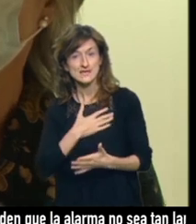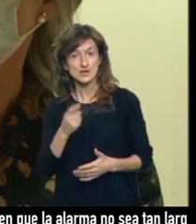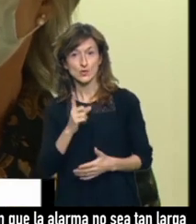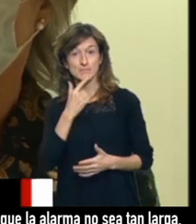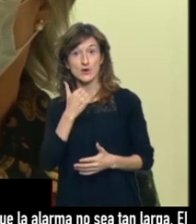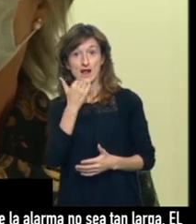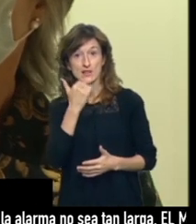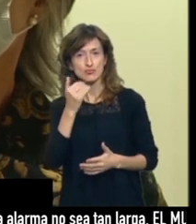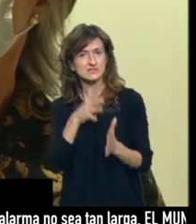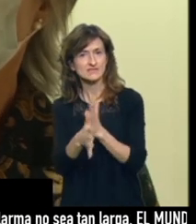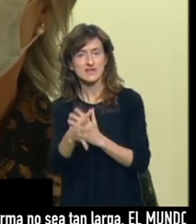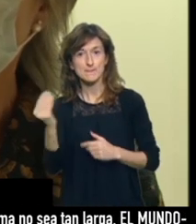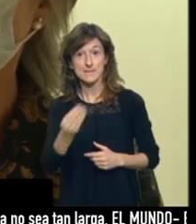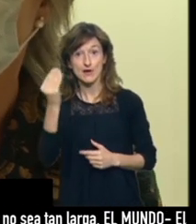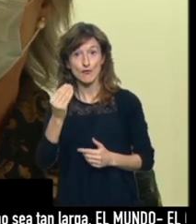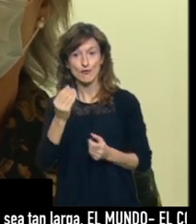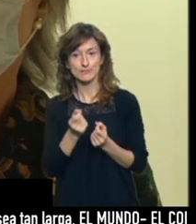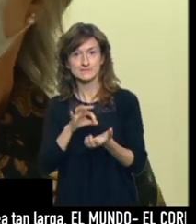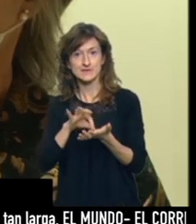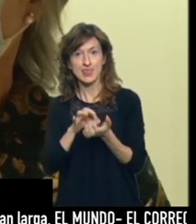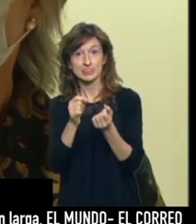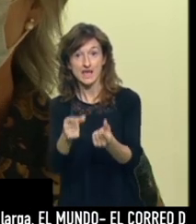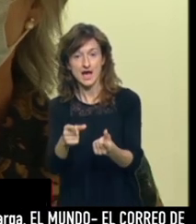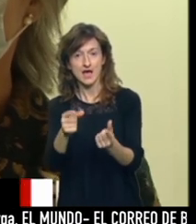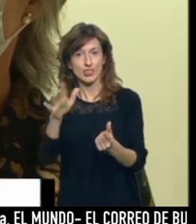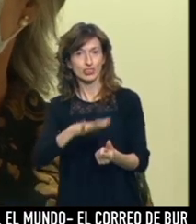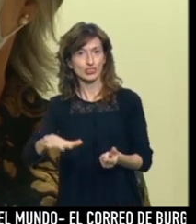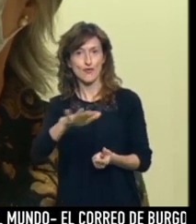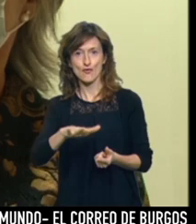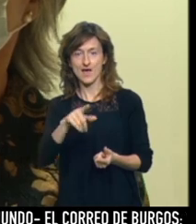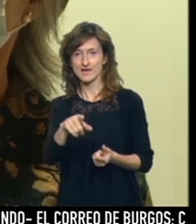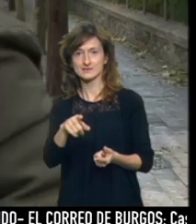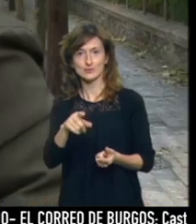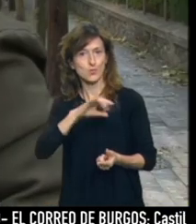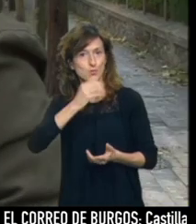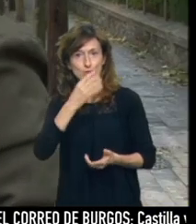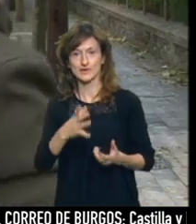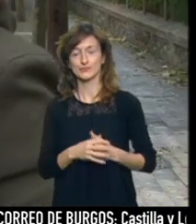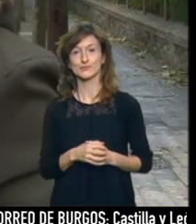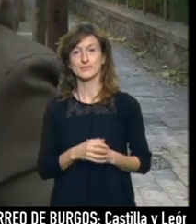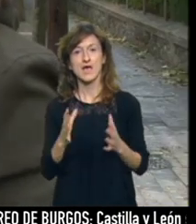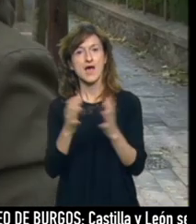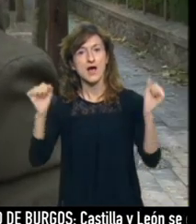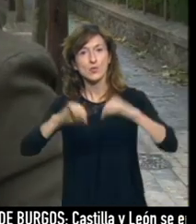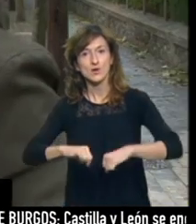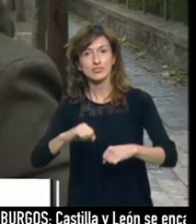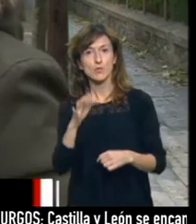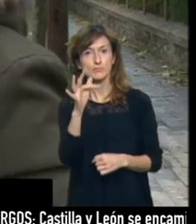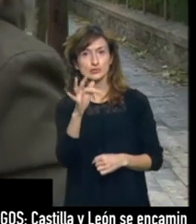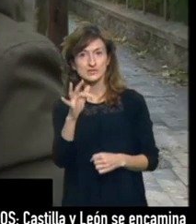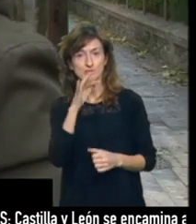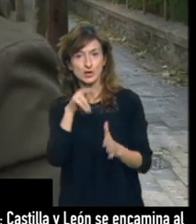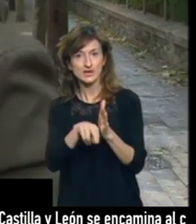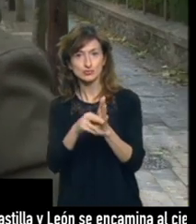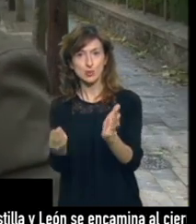sea una mejora de las prestaciones sanitarias a nuestra zona siempre es bueno. Es un acuerdo que es positivo porque es un recurso a